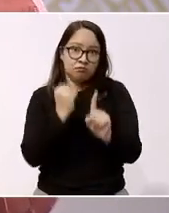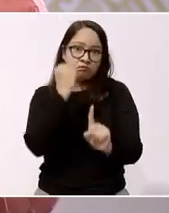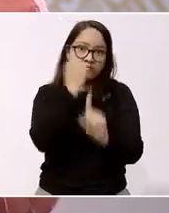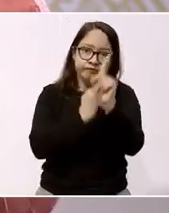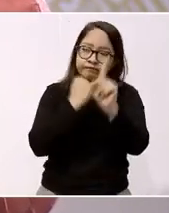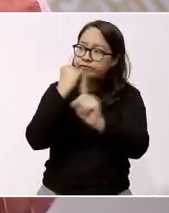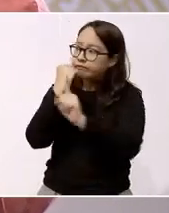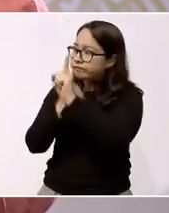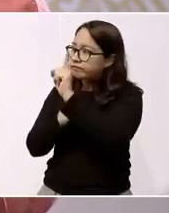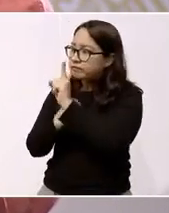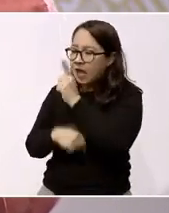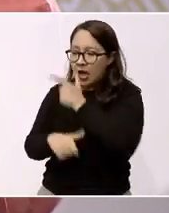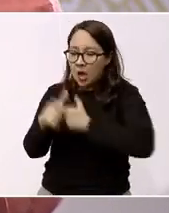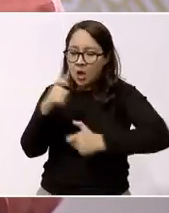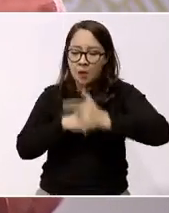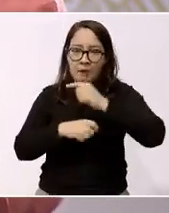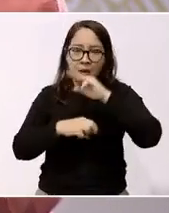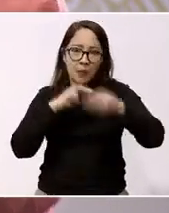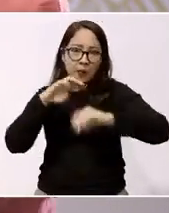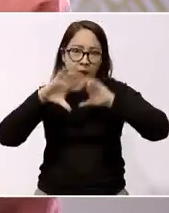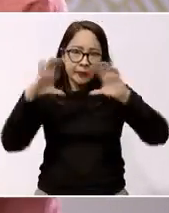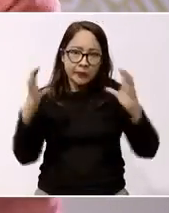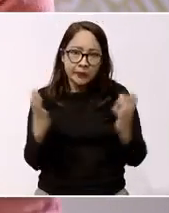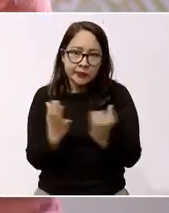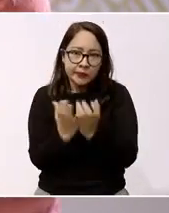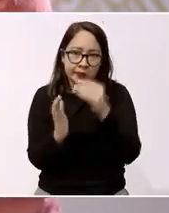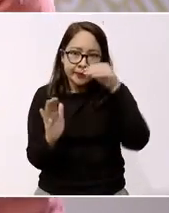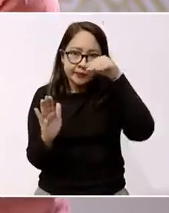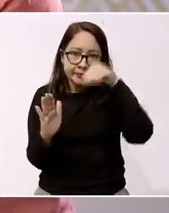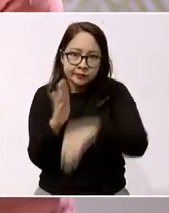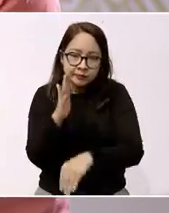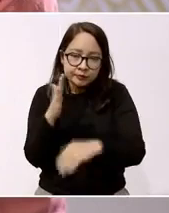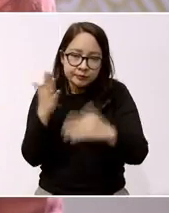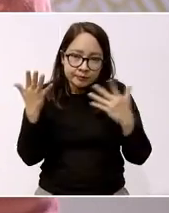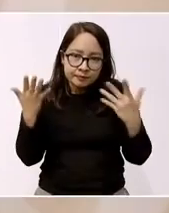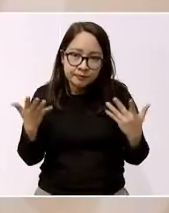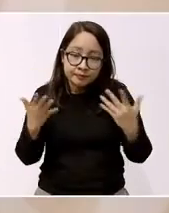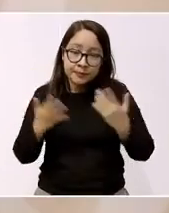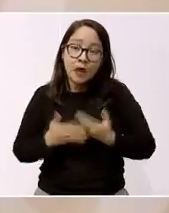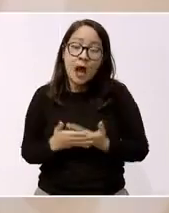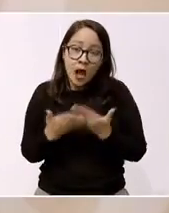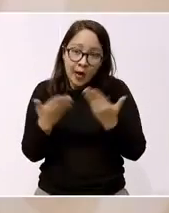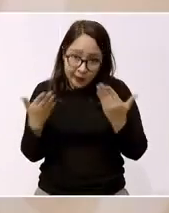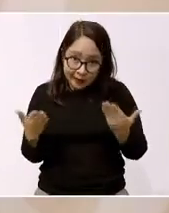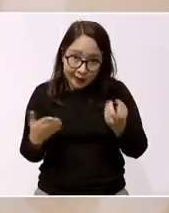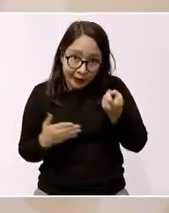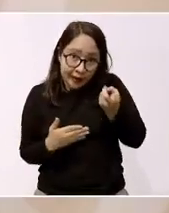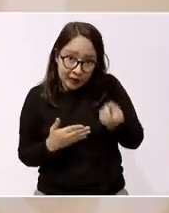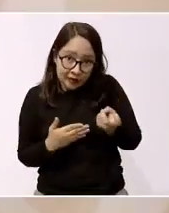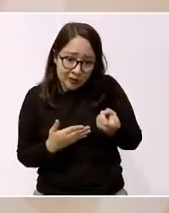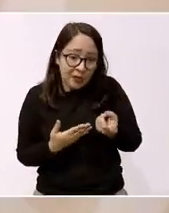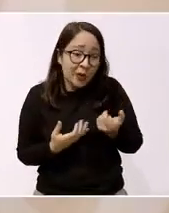la economía mundial. Y eso trajo ahora la inflación,